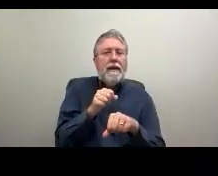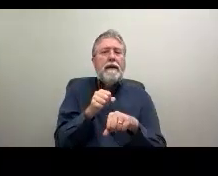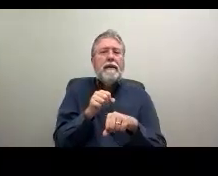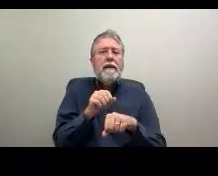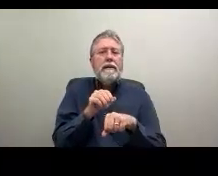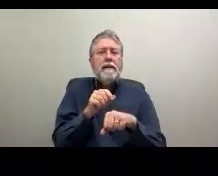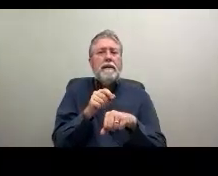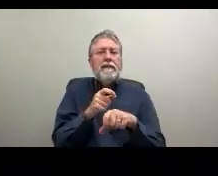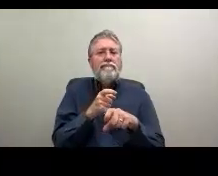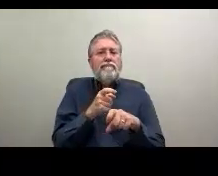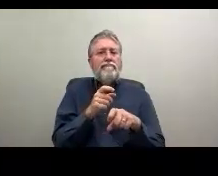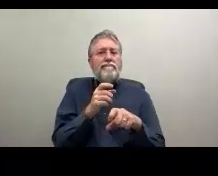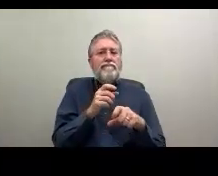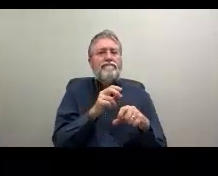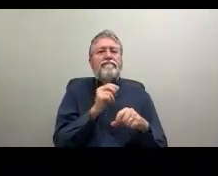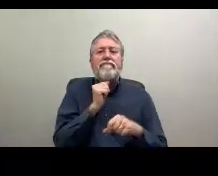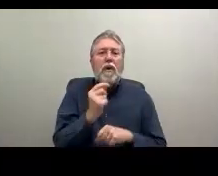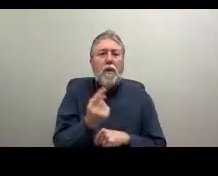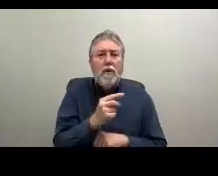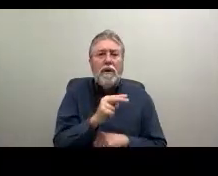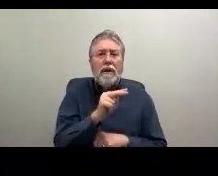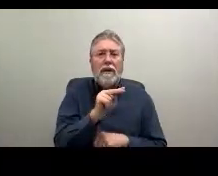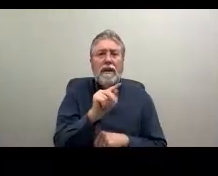del área como en la población.